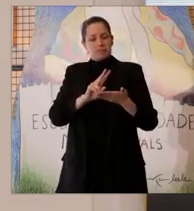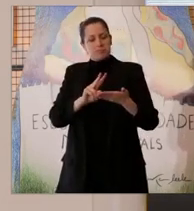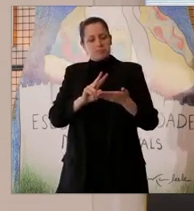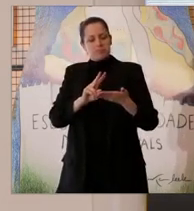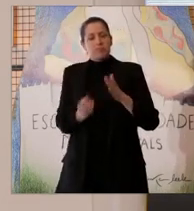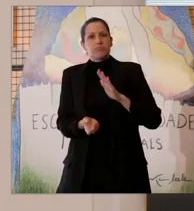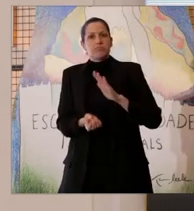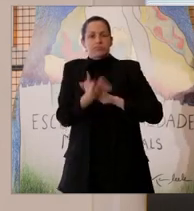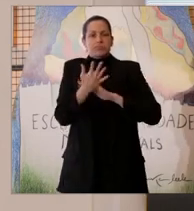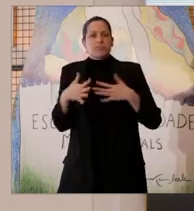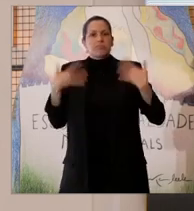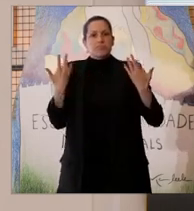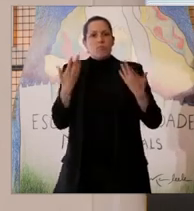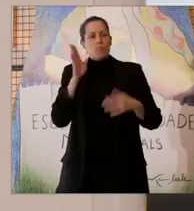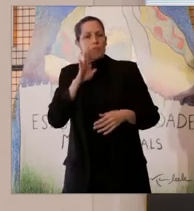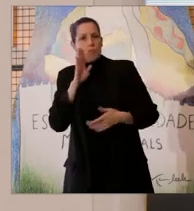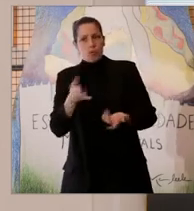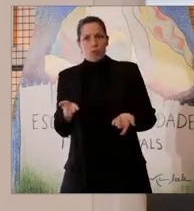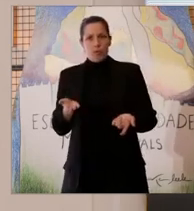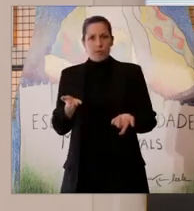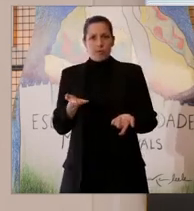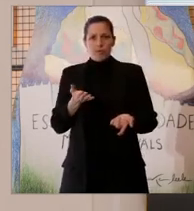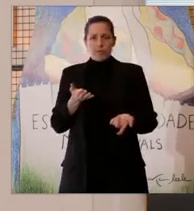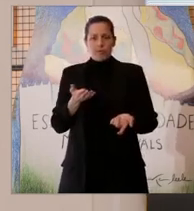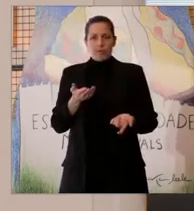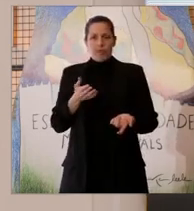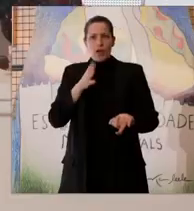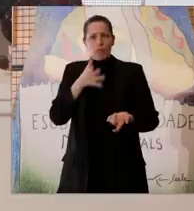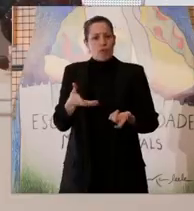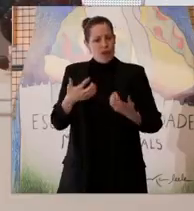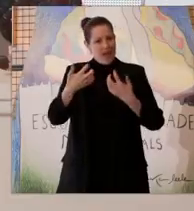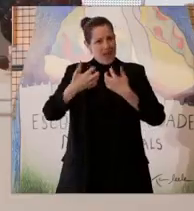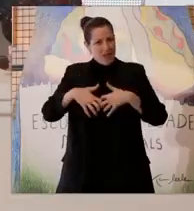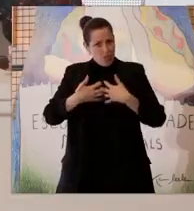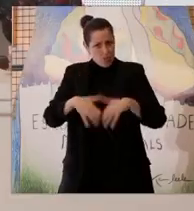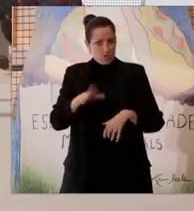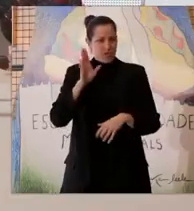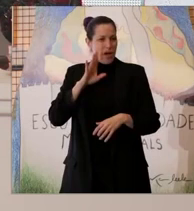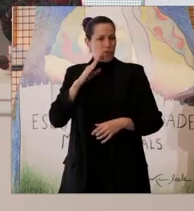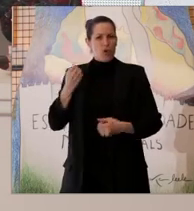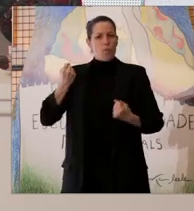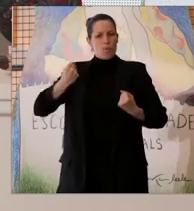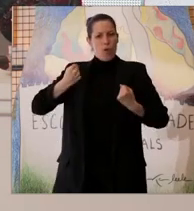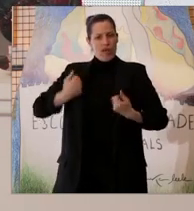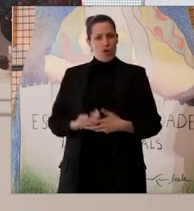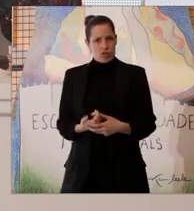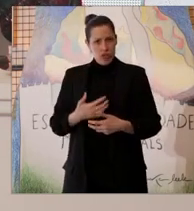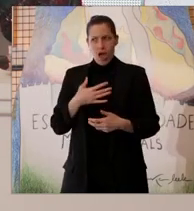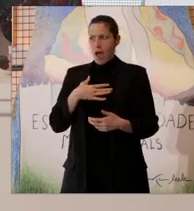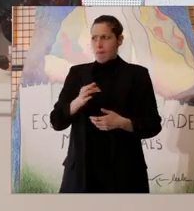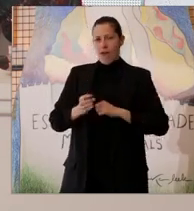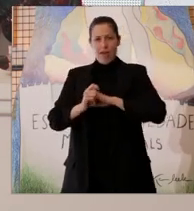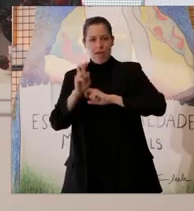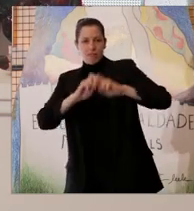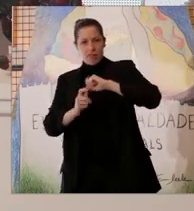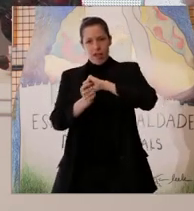a hackearles los teléfonos porque es una industria poderosísima porque puede permitirse todo tipo de herramientas y porque no hay